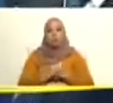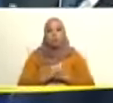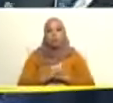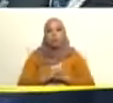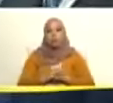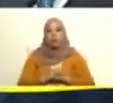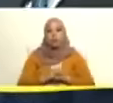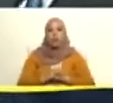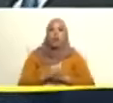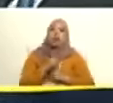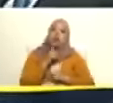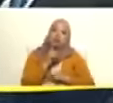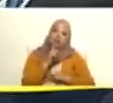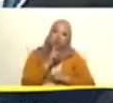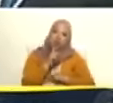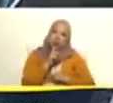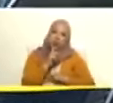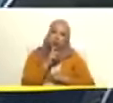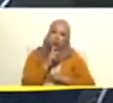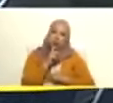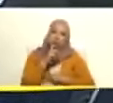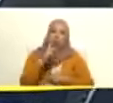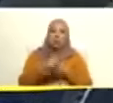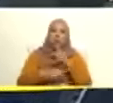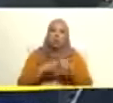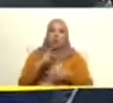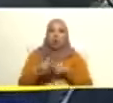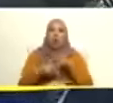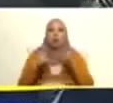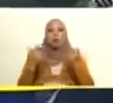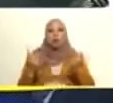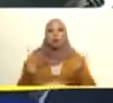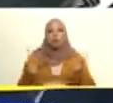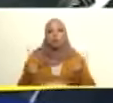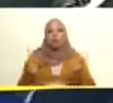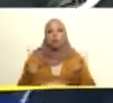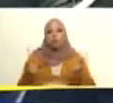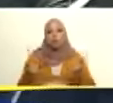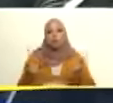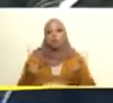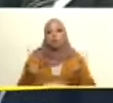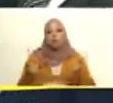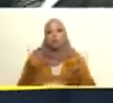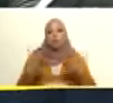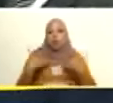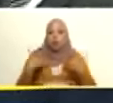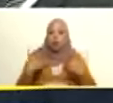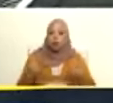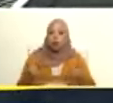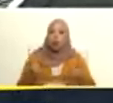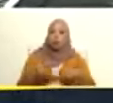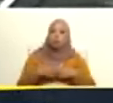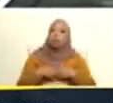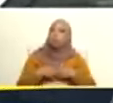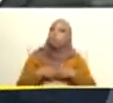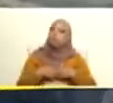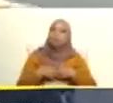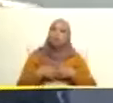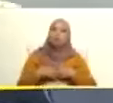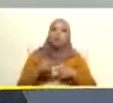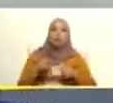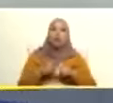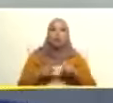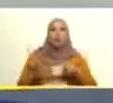estas desviaciones, pues, que producen precisamente o dañan mucho a la salud, como lo dice mi comandante en jefe, pero